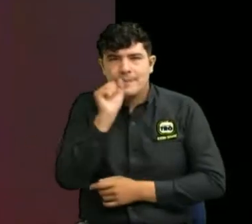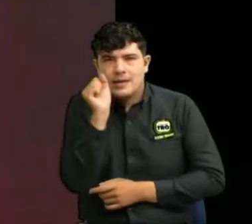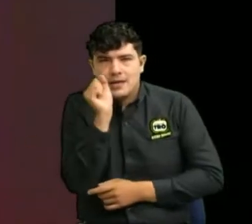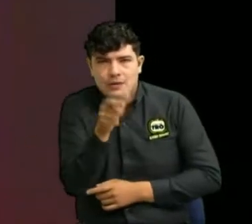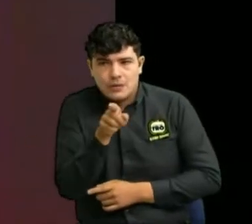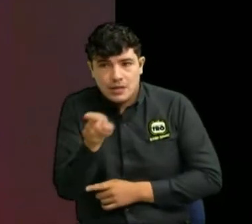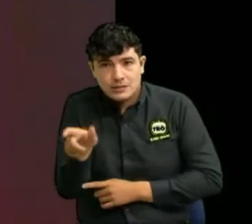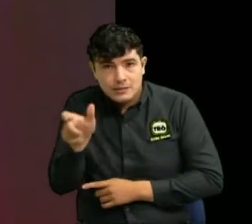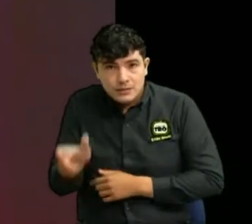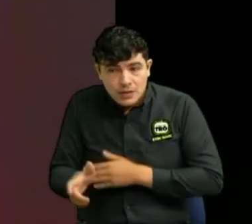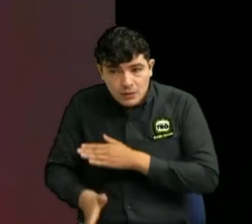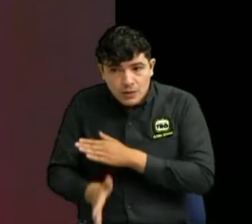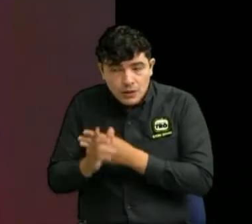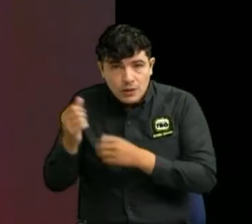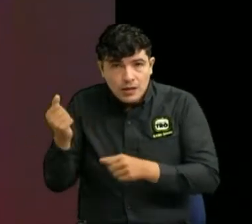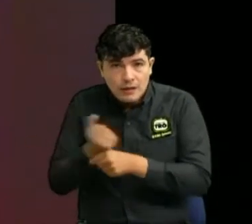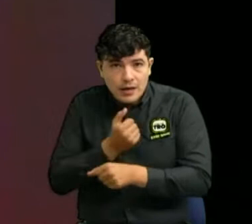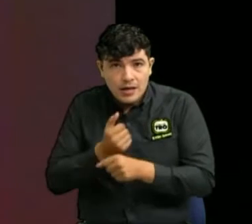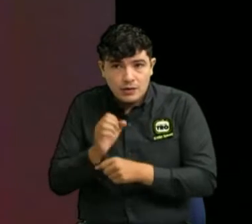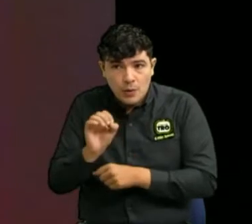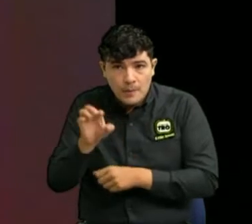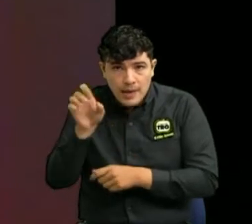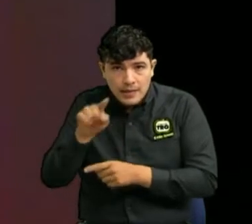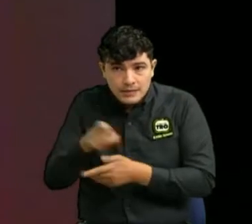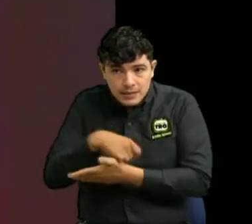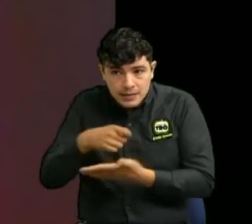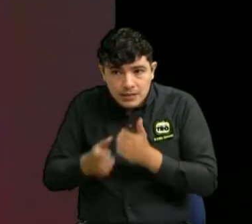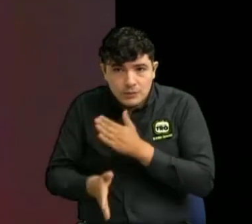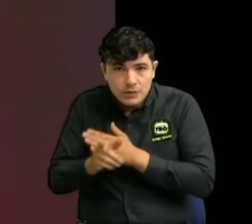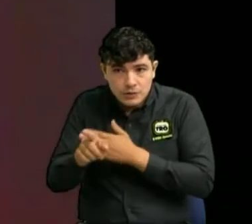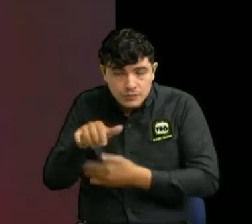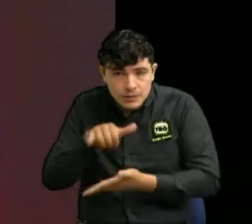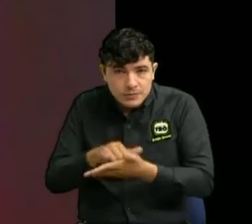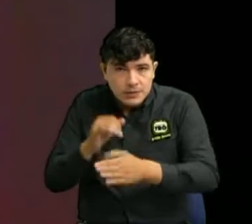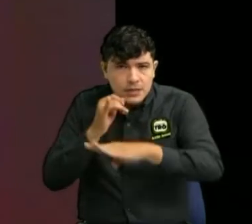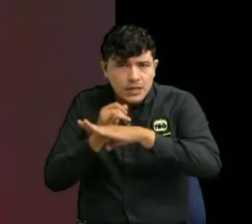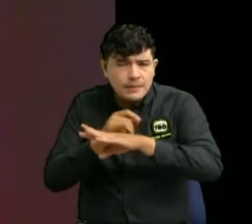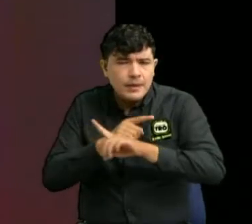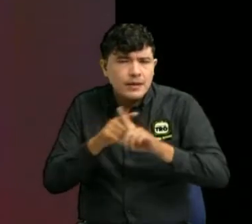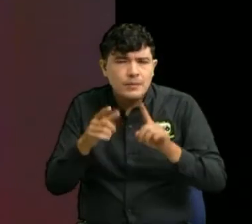si se puede seguir trabajando por prestación de servicios en dicha institución,